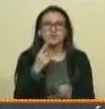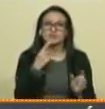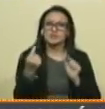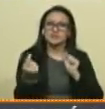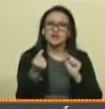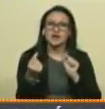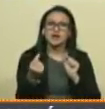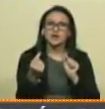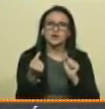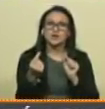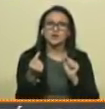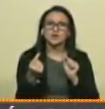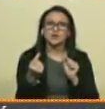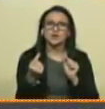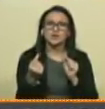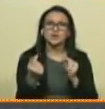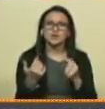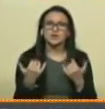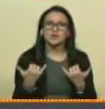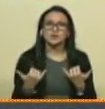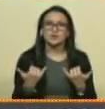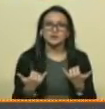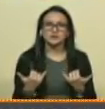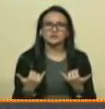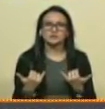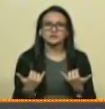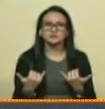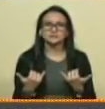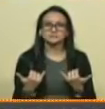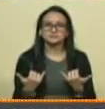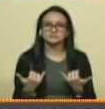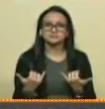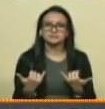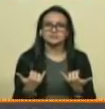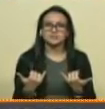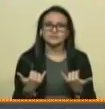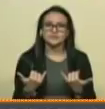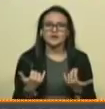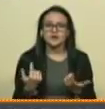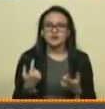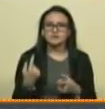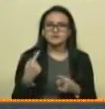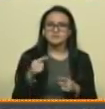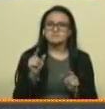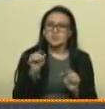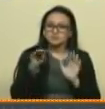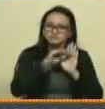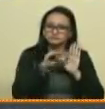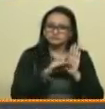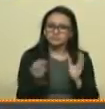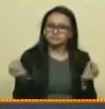en el que país está, el que estaba transitando el país, y que muchos de los puntos de ese diálogo